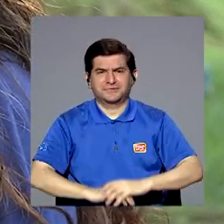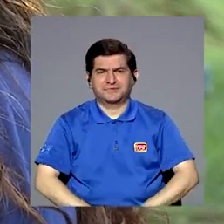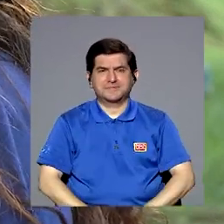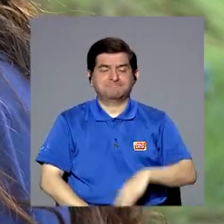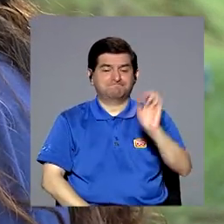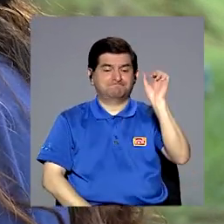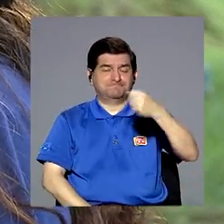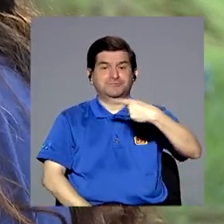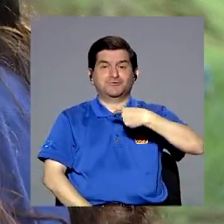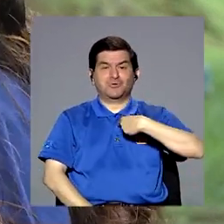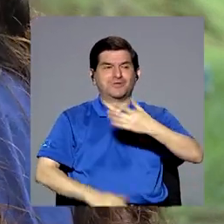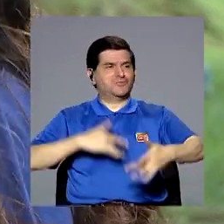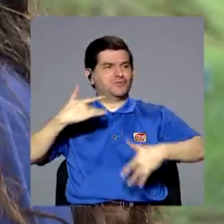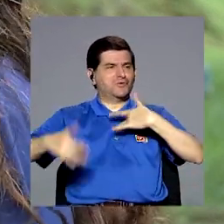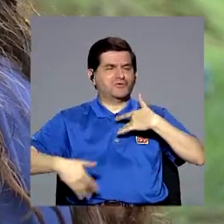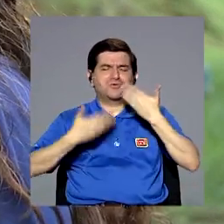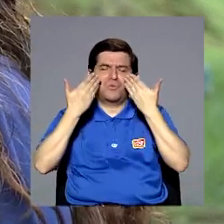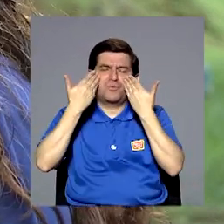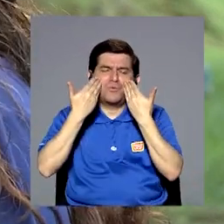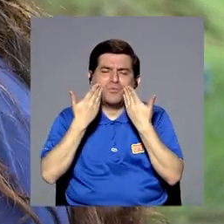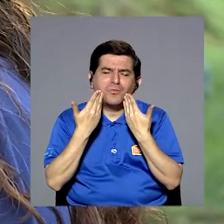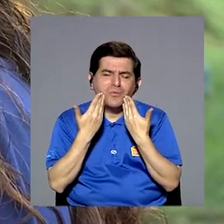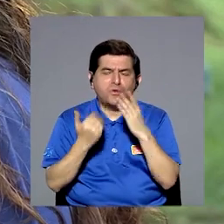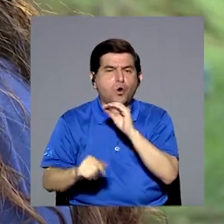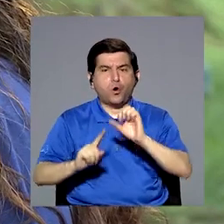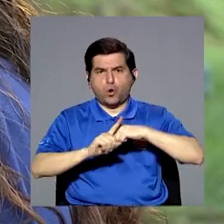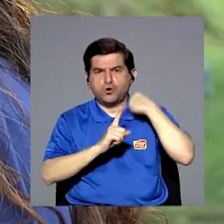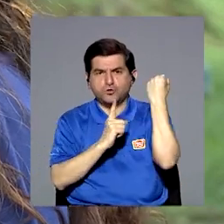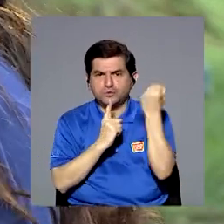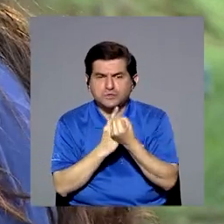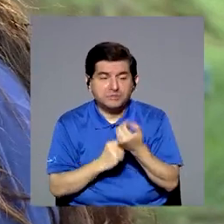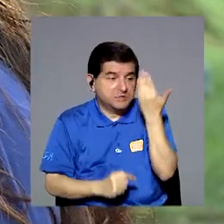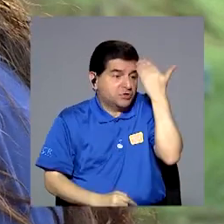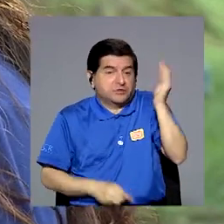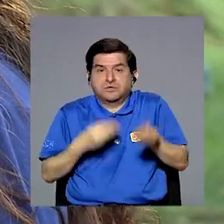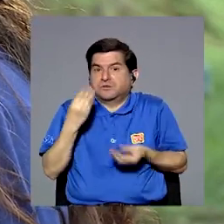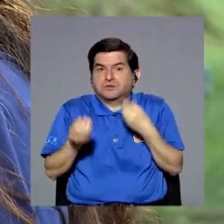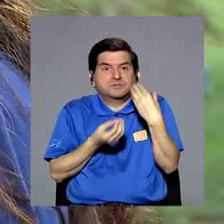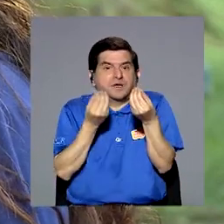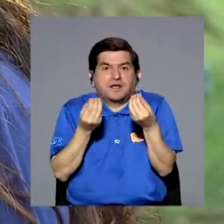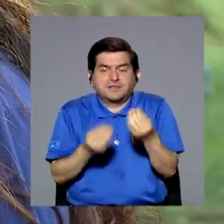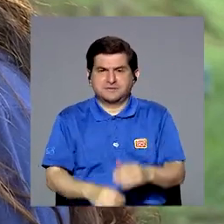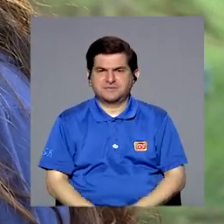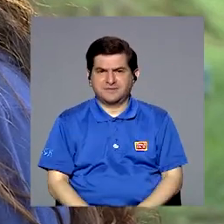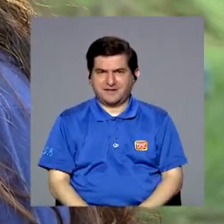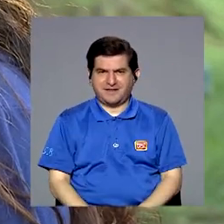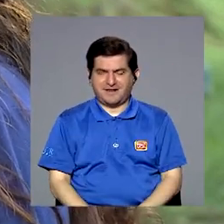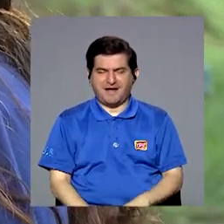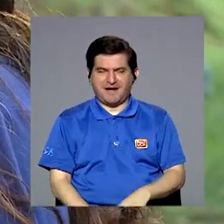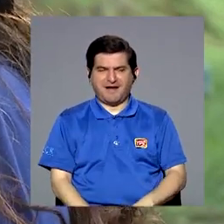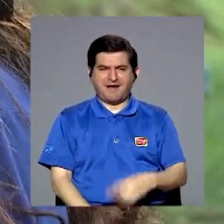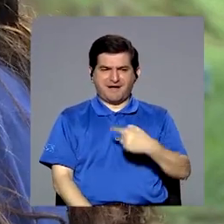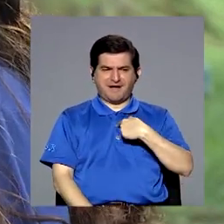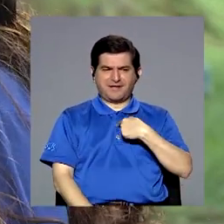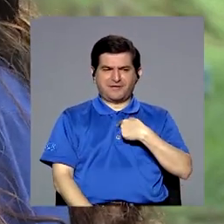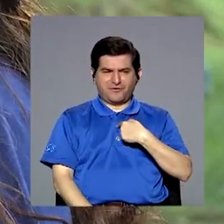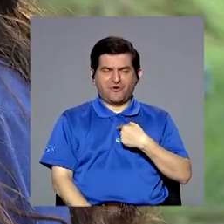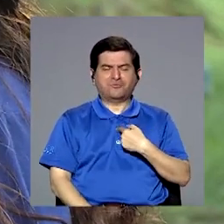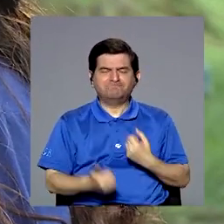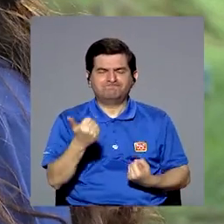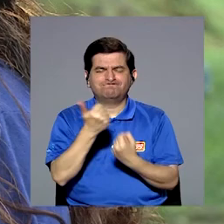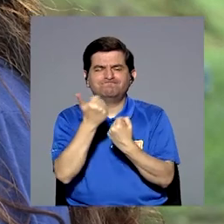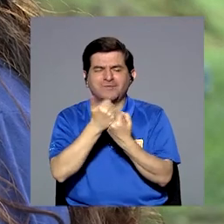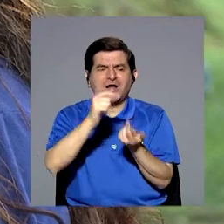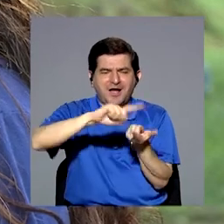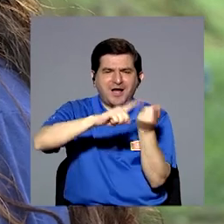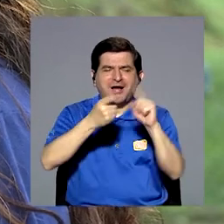a hacer que cuando yo me sienta triste, que cuando yo tenga una situación que no sé qué hacer, entonces voy a sentir ese apoyo